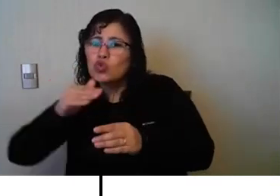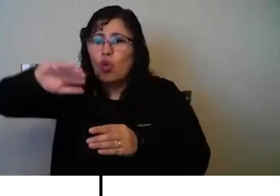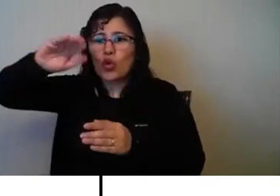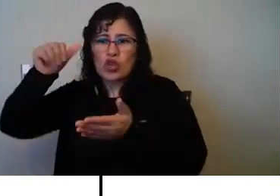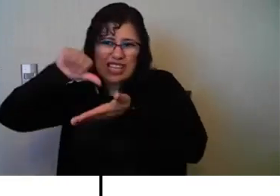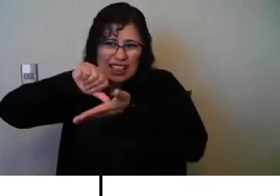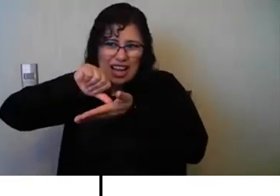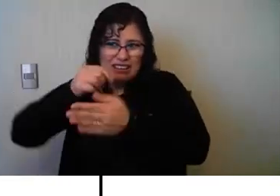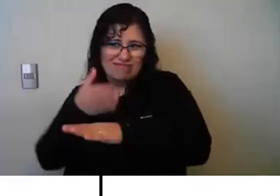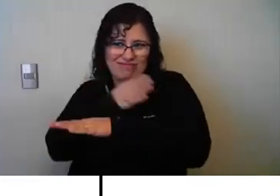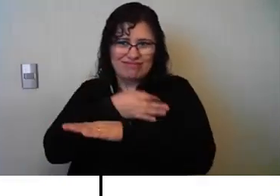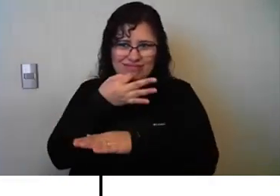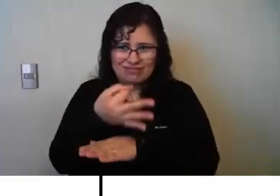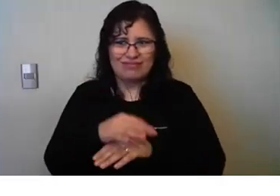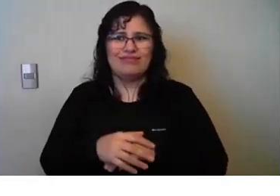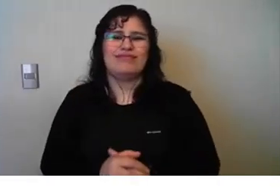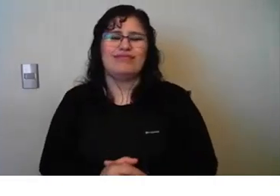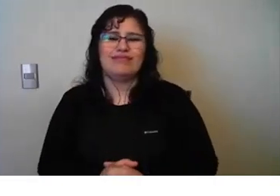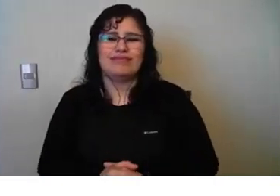central.